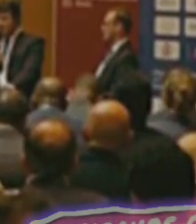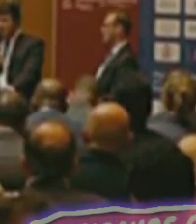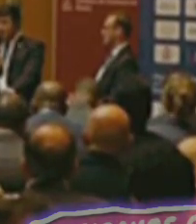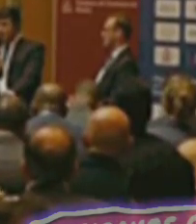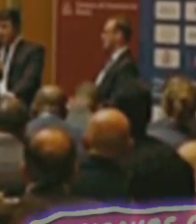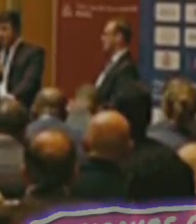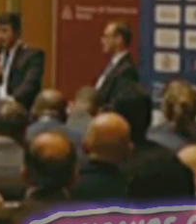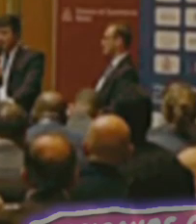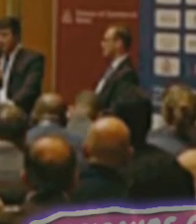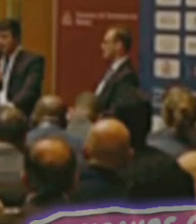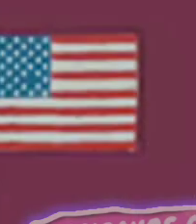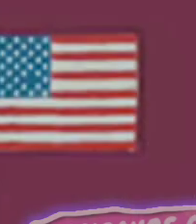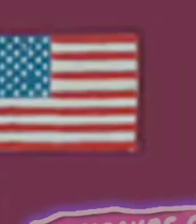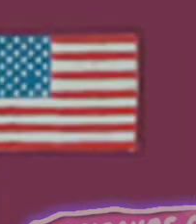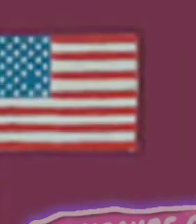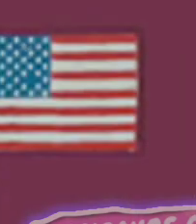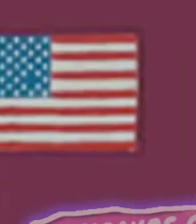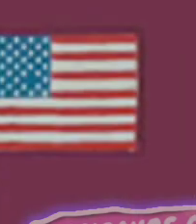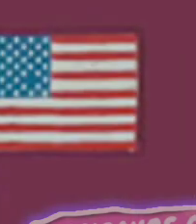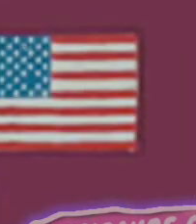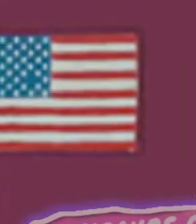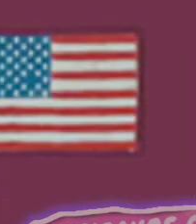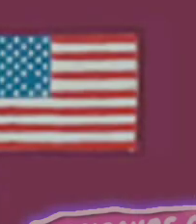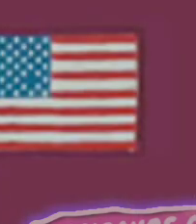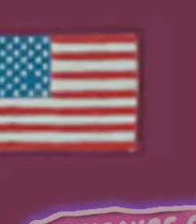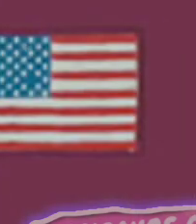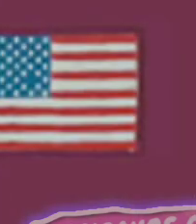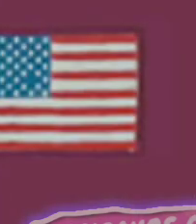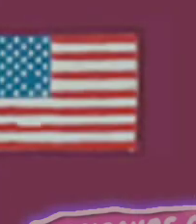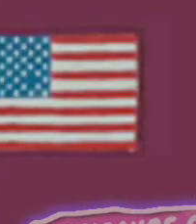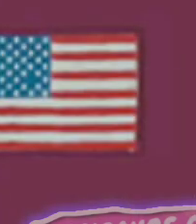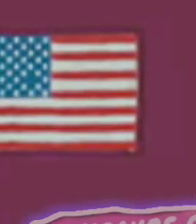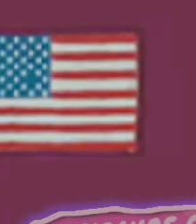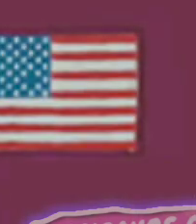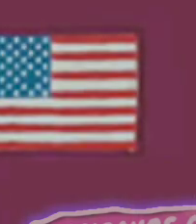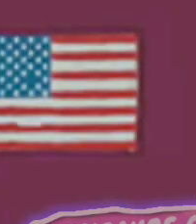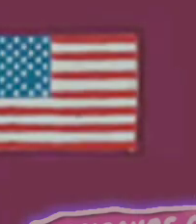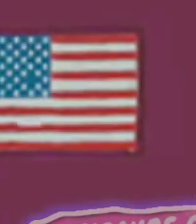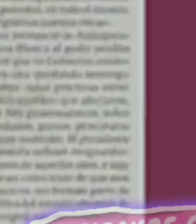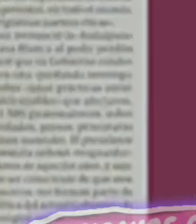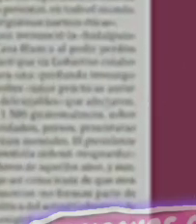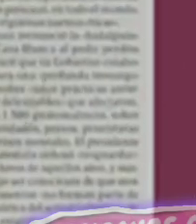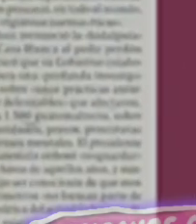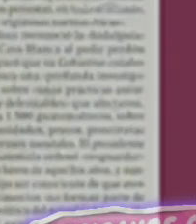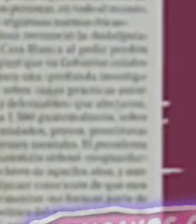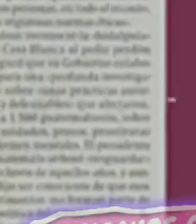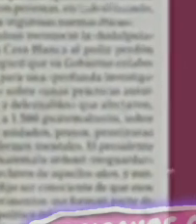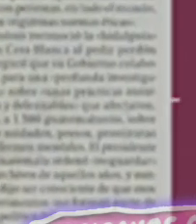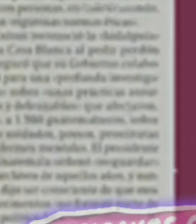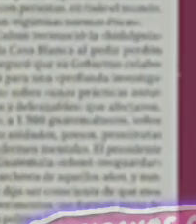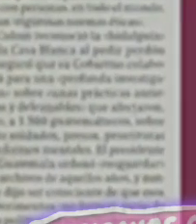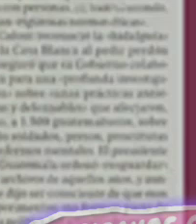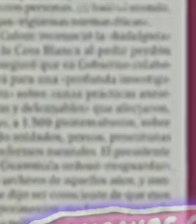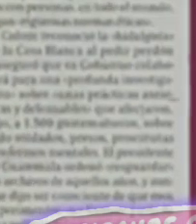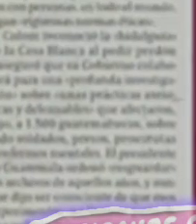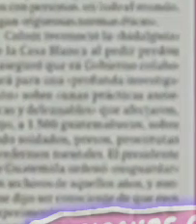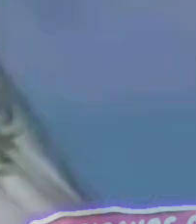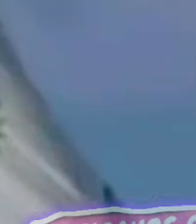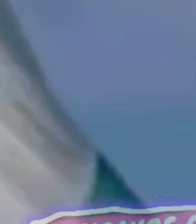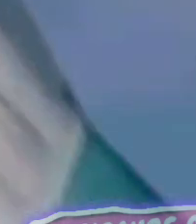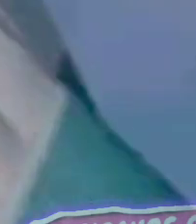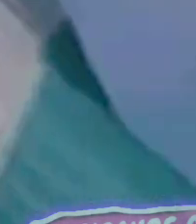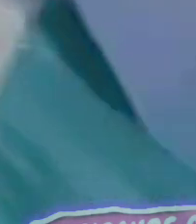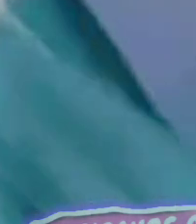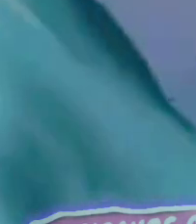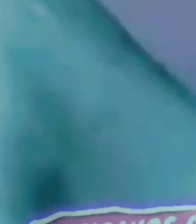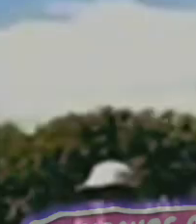millones. En 2010, Estados Unidos ofreció disculpas por infectar deliberadamente con enfermedades venéreas